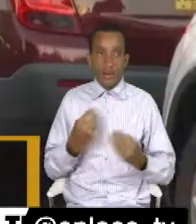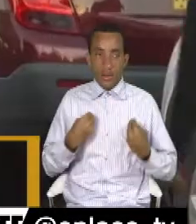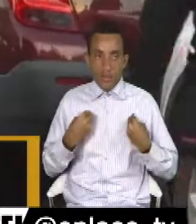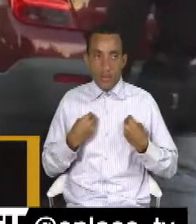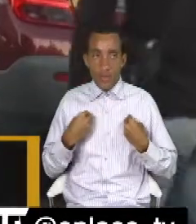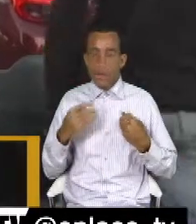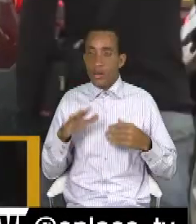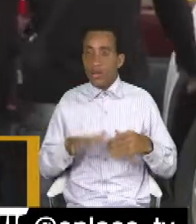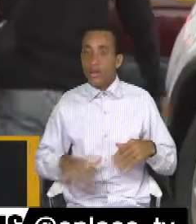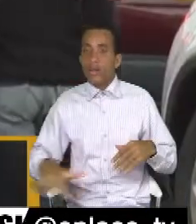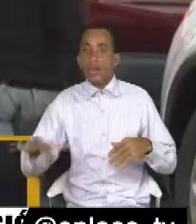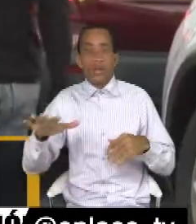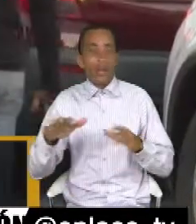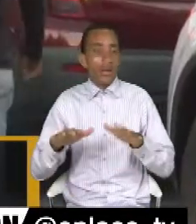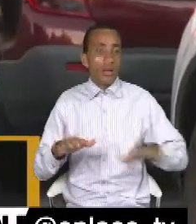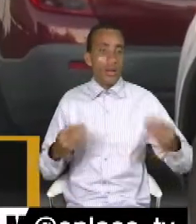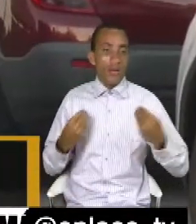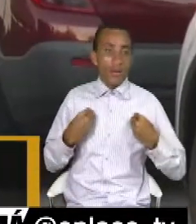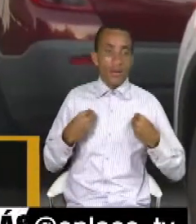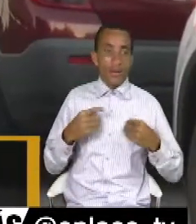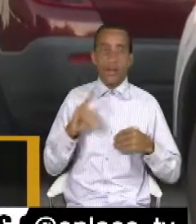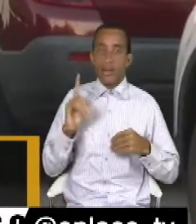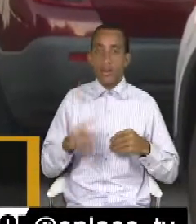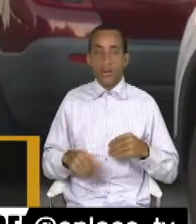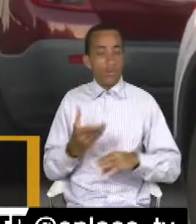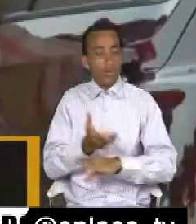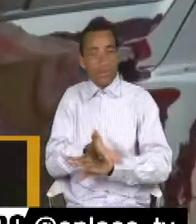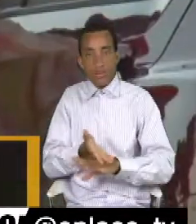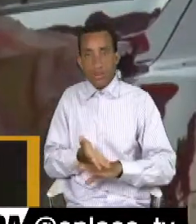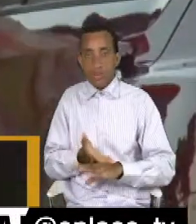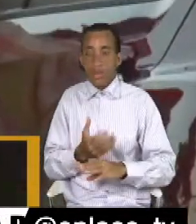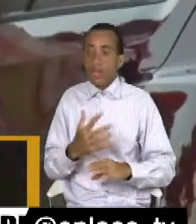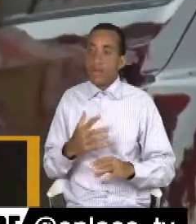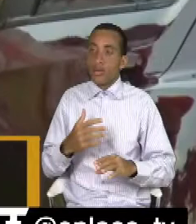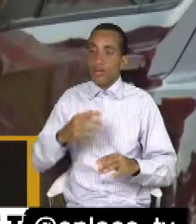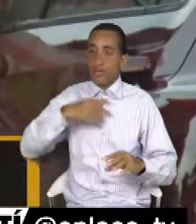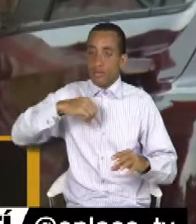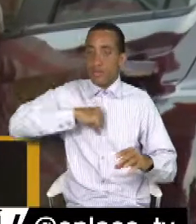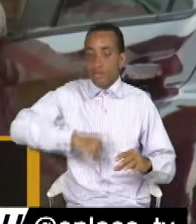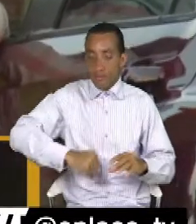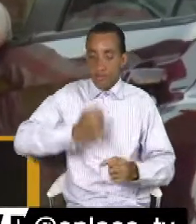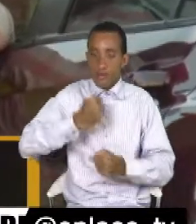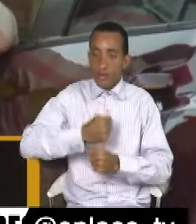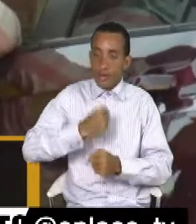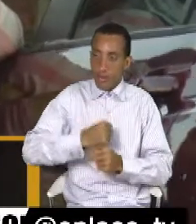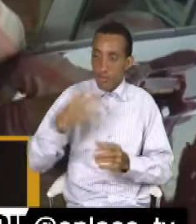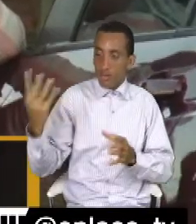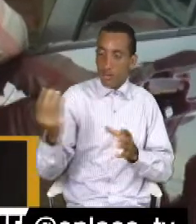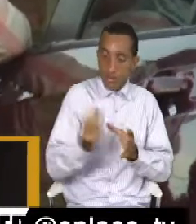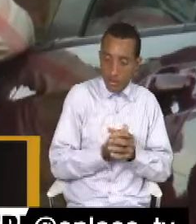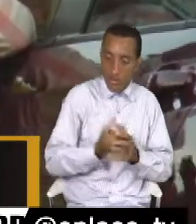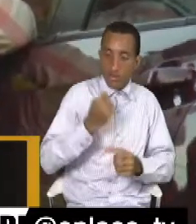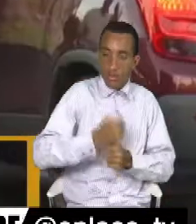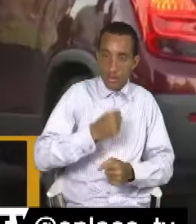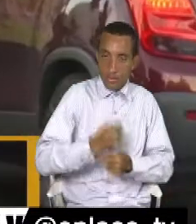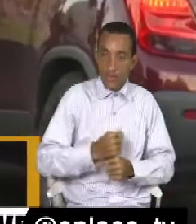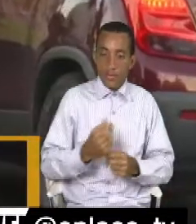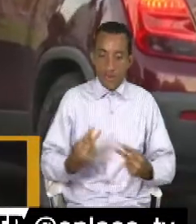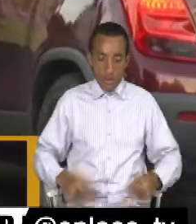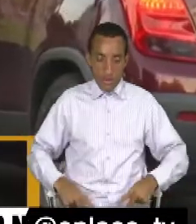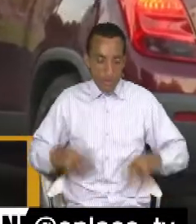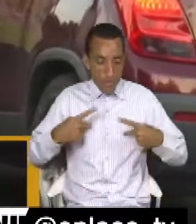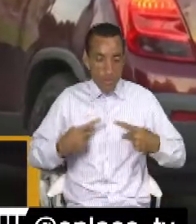de influencia, donde eso es lo único que reclamamos. El derecho al trabajo, el derecho a una buena vida digna. Entonces